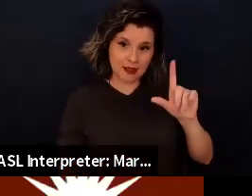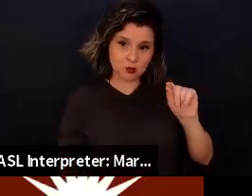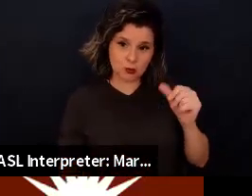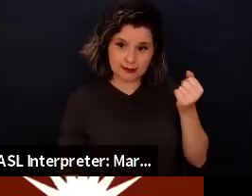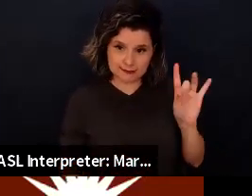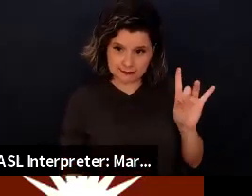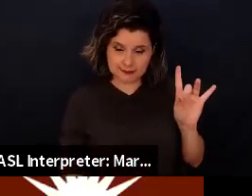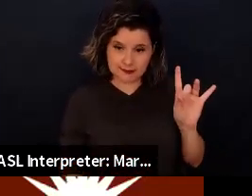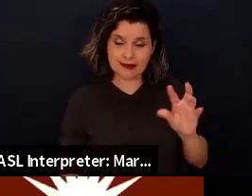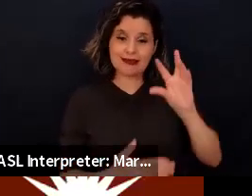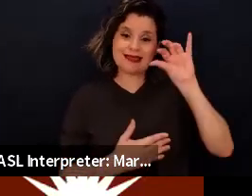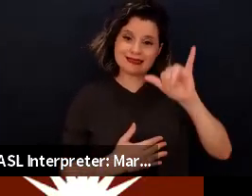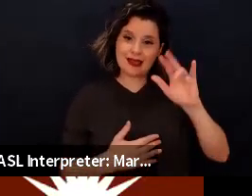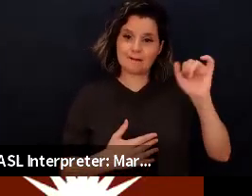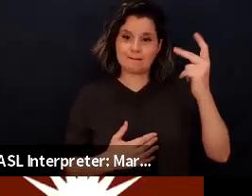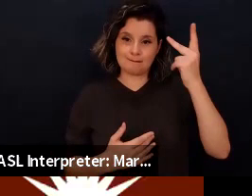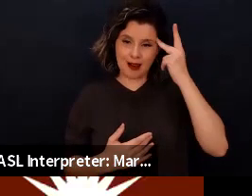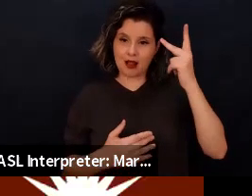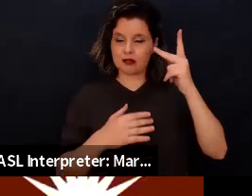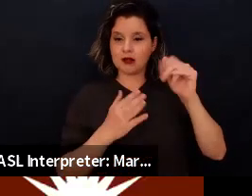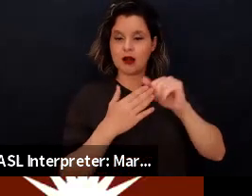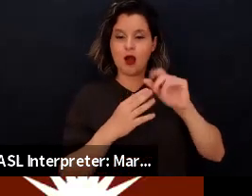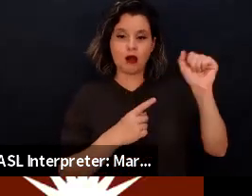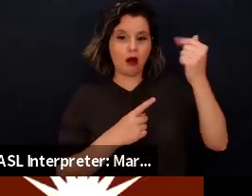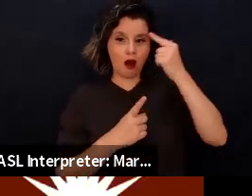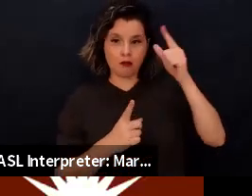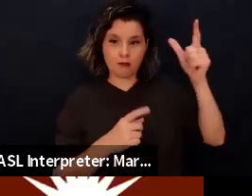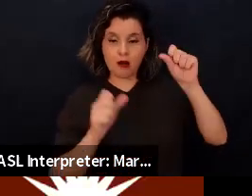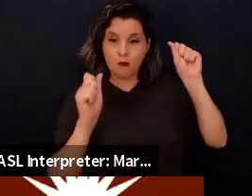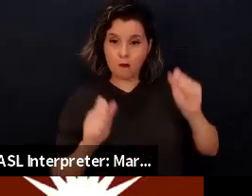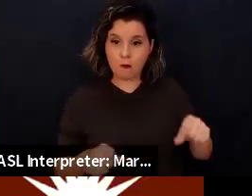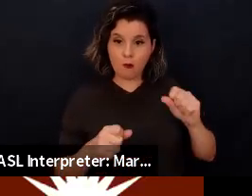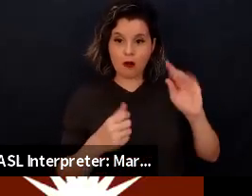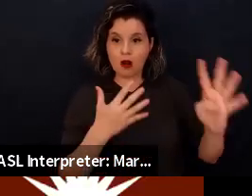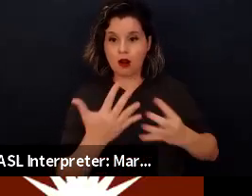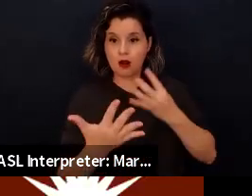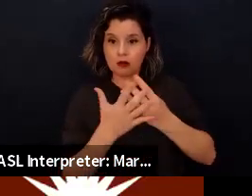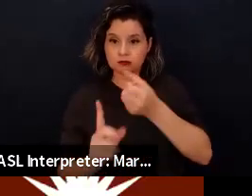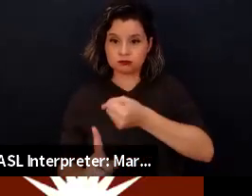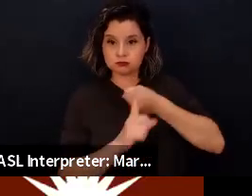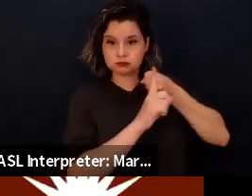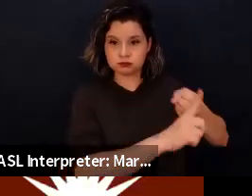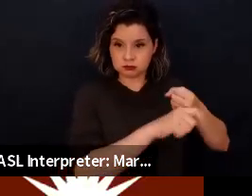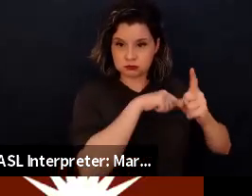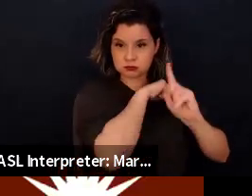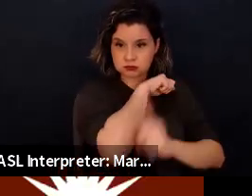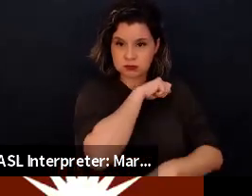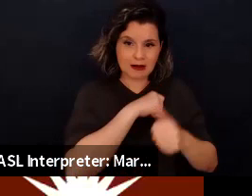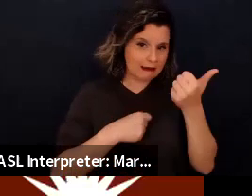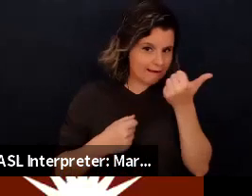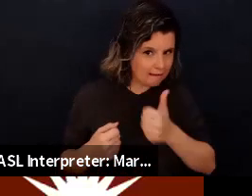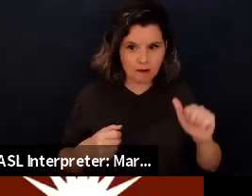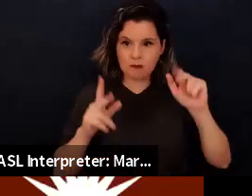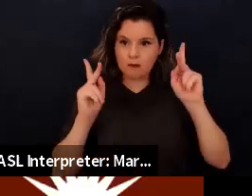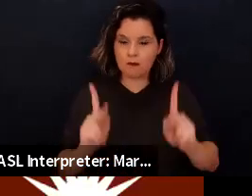2018. Esta política establecía que el gobierno podía encarcelar y criminalizar a cualquier persona